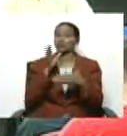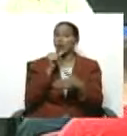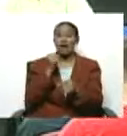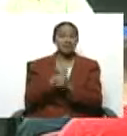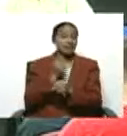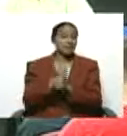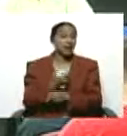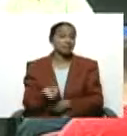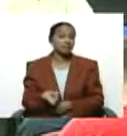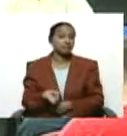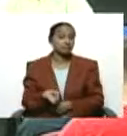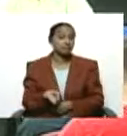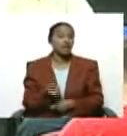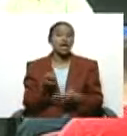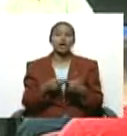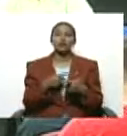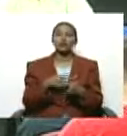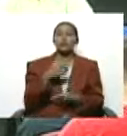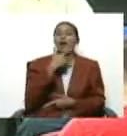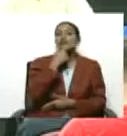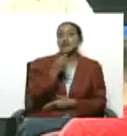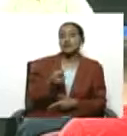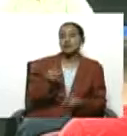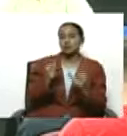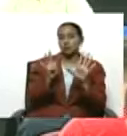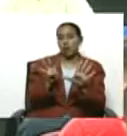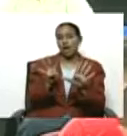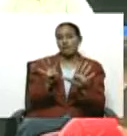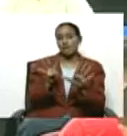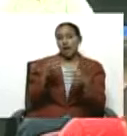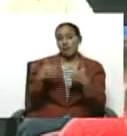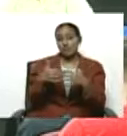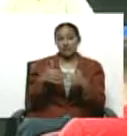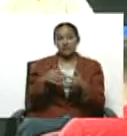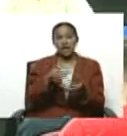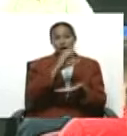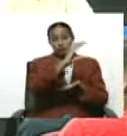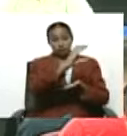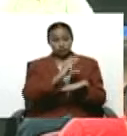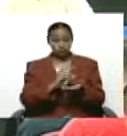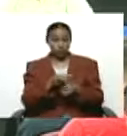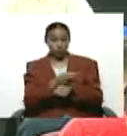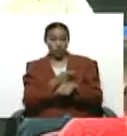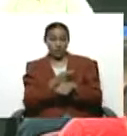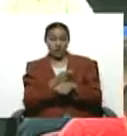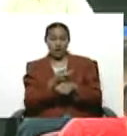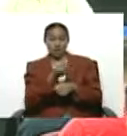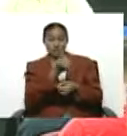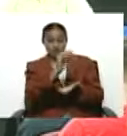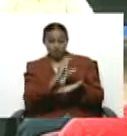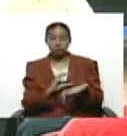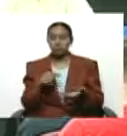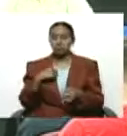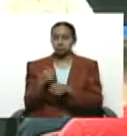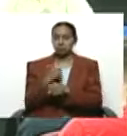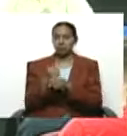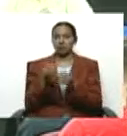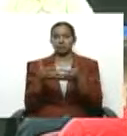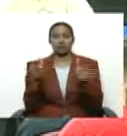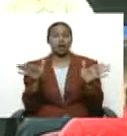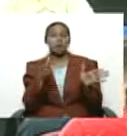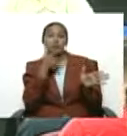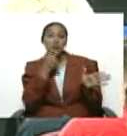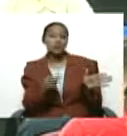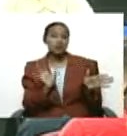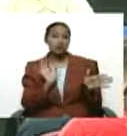Porque es muy fácil tener una empresa cuando el Estado te da la plata, ¿ves? Así, ¿y quién no, pues? Si a mí me hubieran